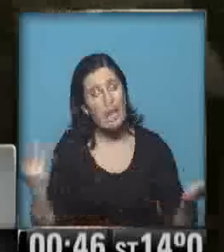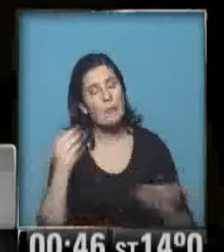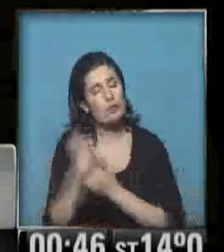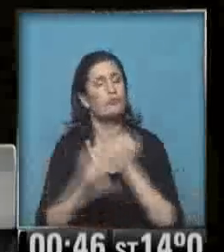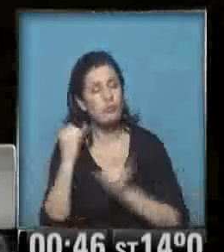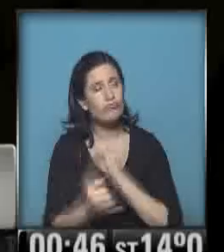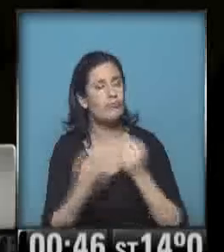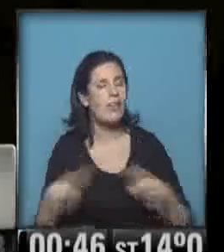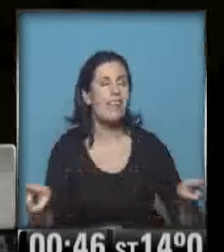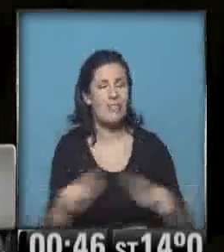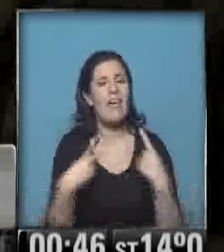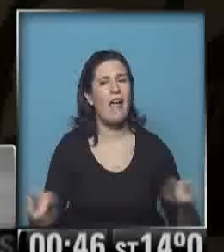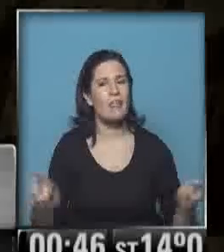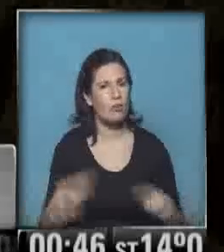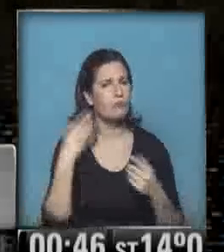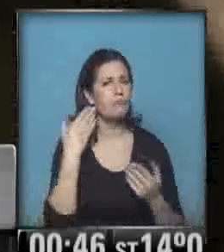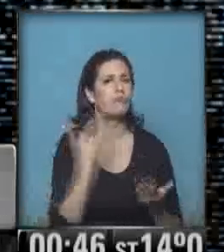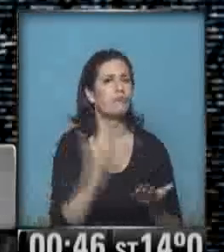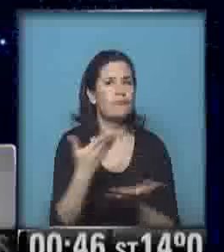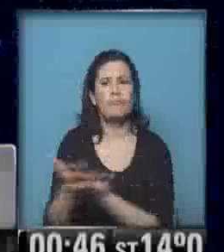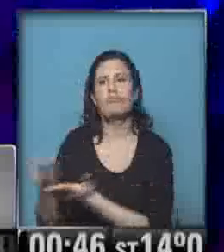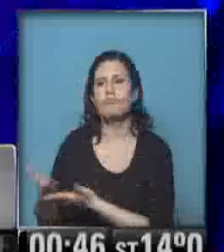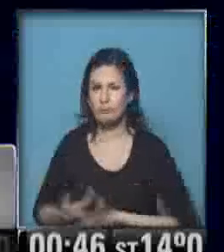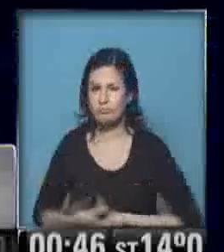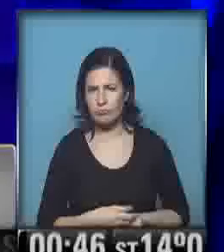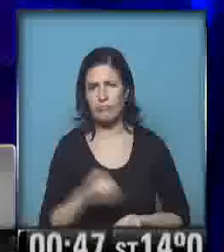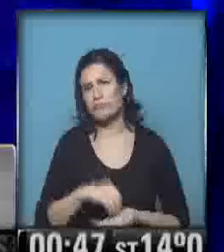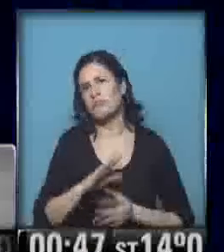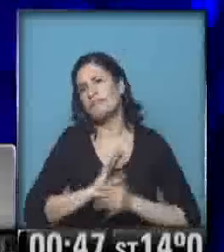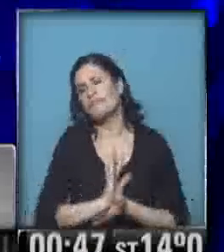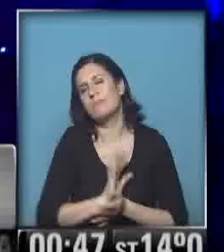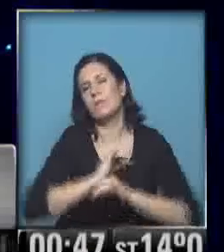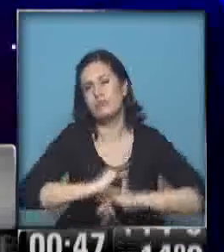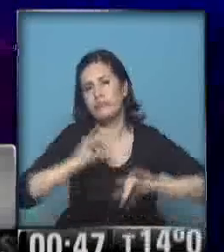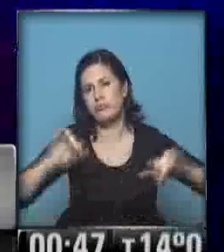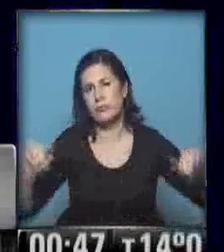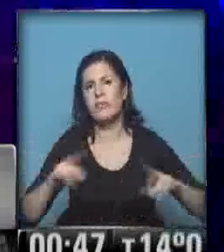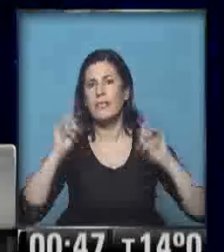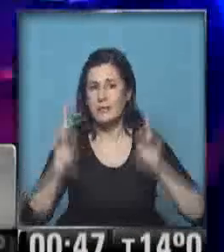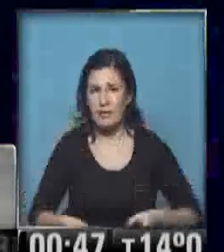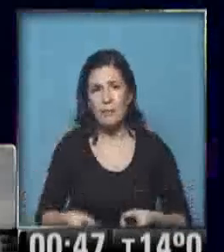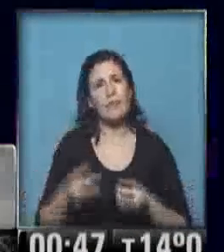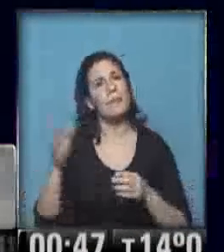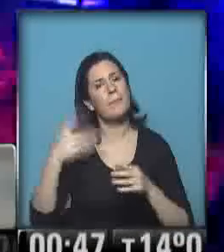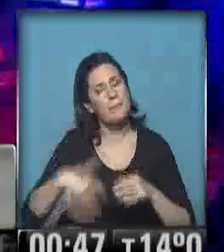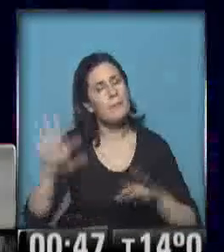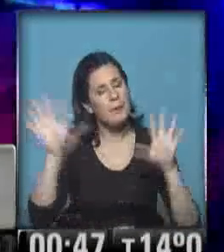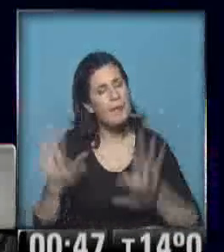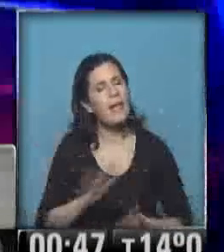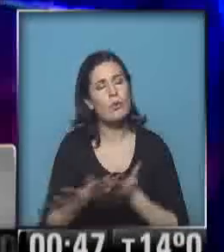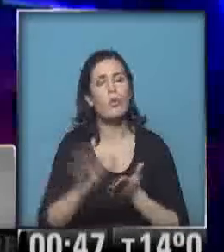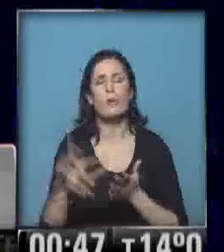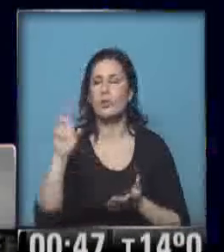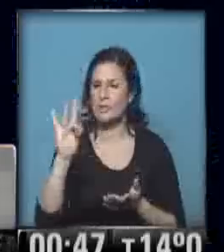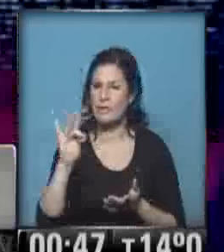de seguir presentando a full este disco y por lo pronto estamos, bueno, empezando a preparar nuevo material, componiendo